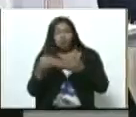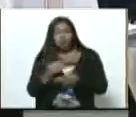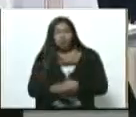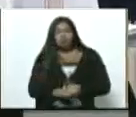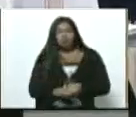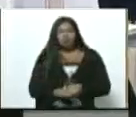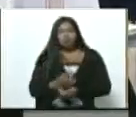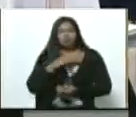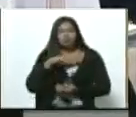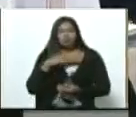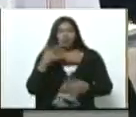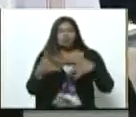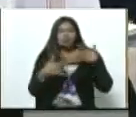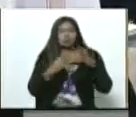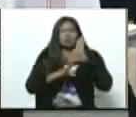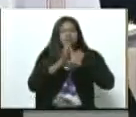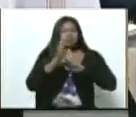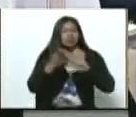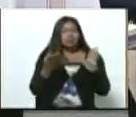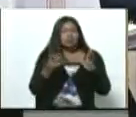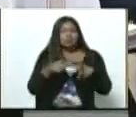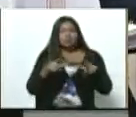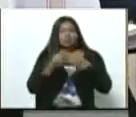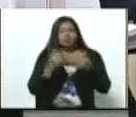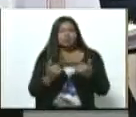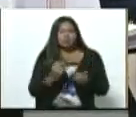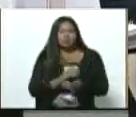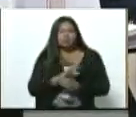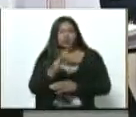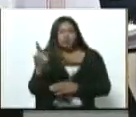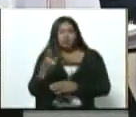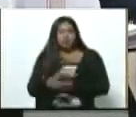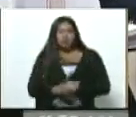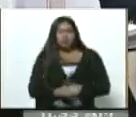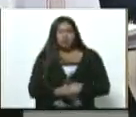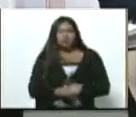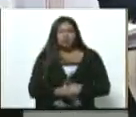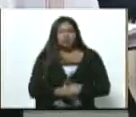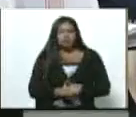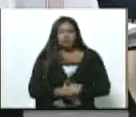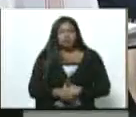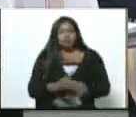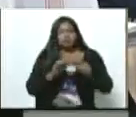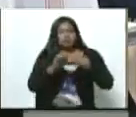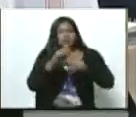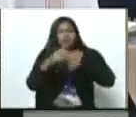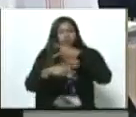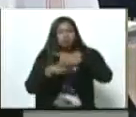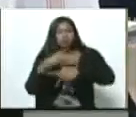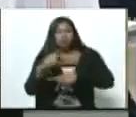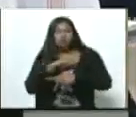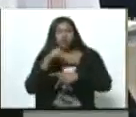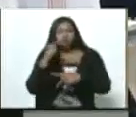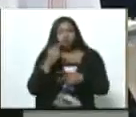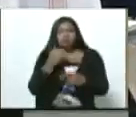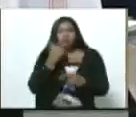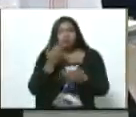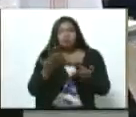Actividad que en este momento se está desarrollando desde la Contraloría General de la República. Es importante ahí se sigue avanzando en este proceso. Mira, nosotros queremos acusar